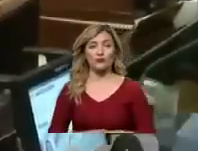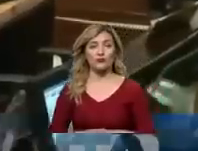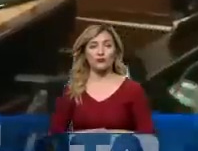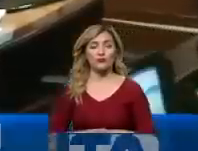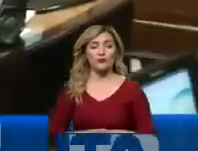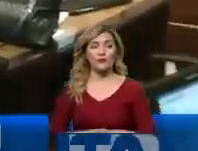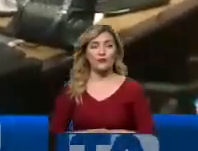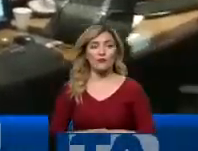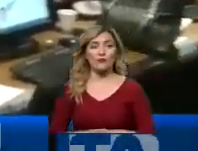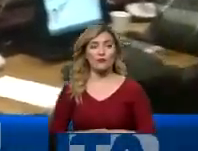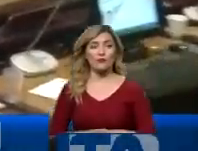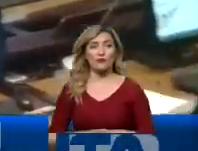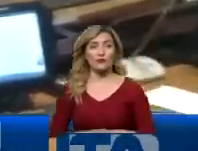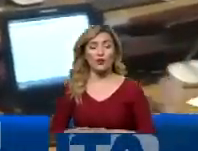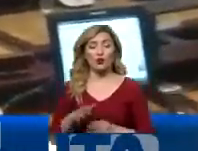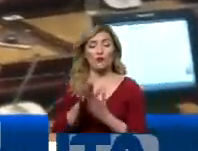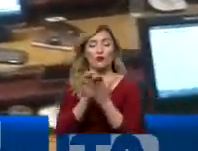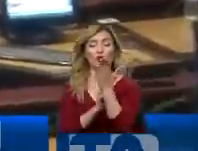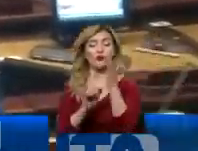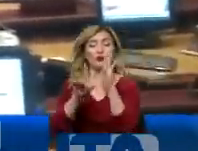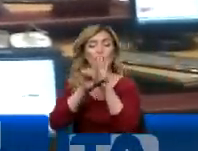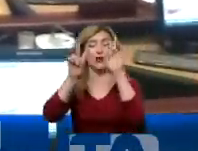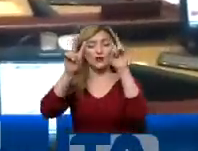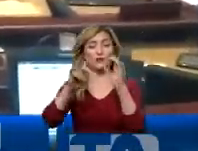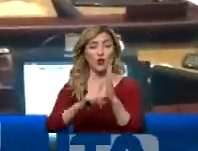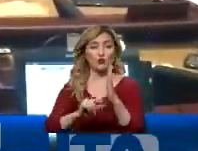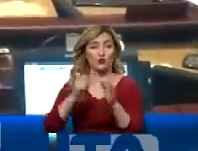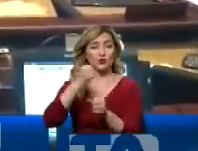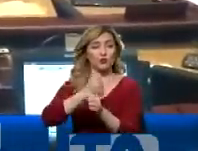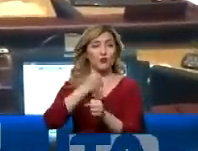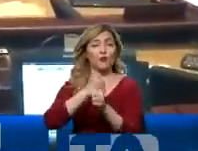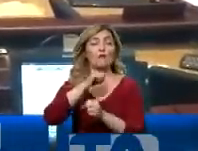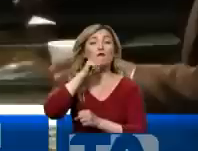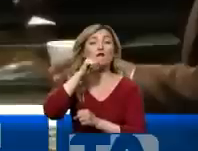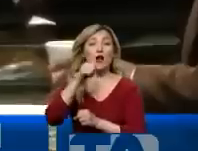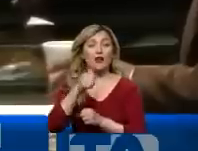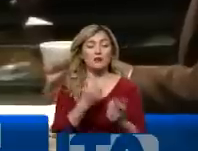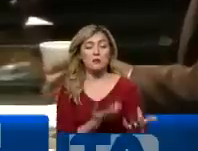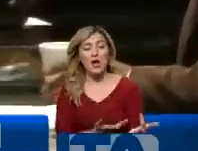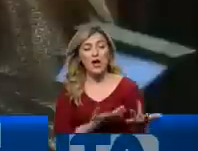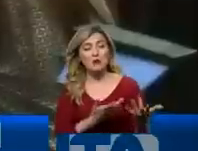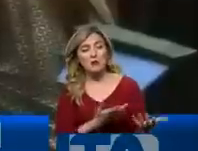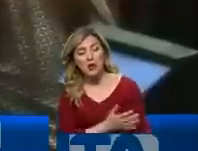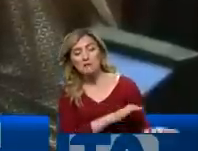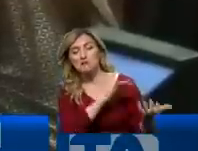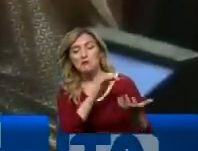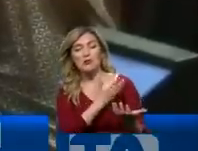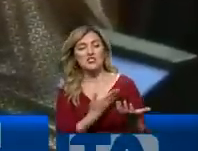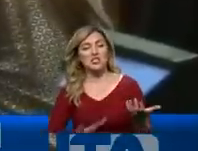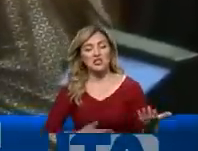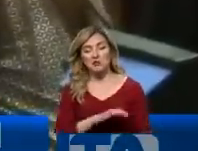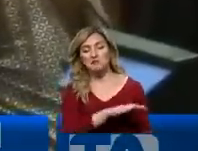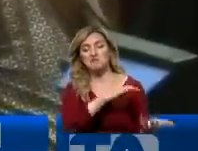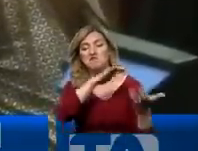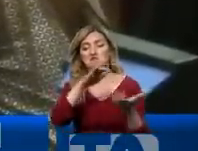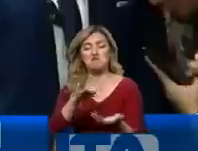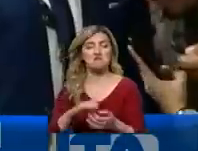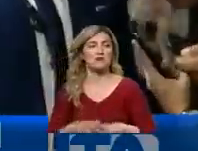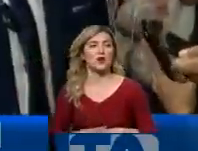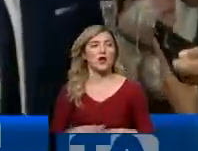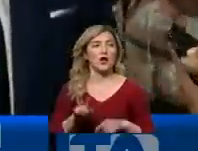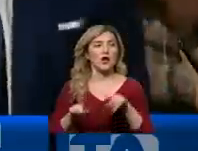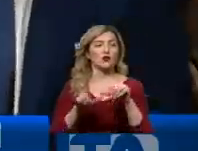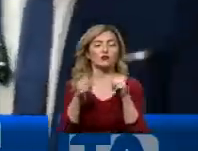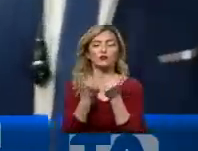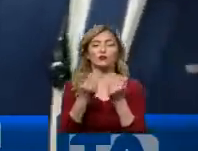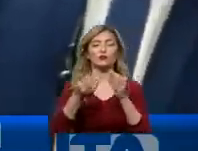Aún no llegaban los proyectos de ley en materia tributaria y laboral a la Asamblea, y los legisladores de algunas bancadas